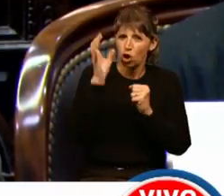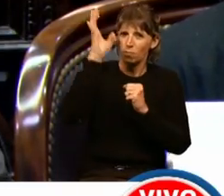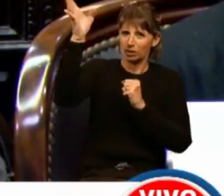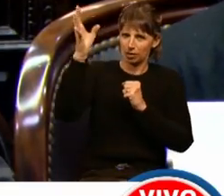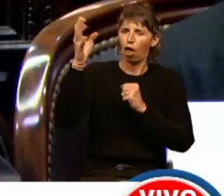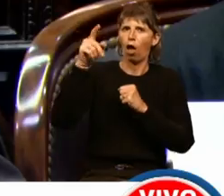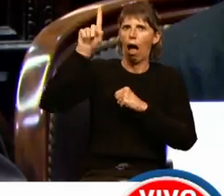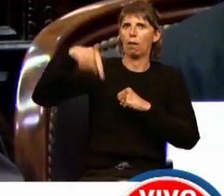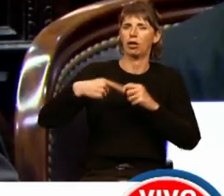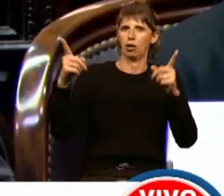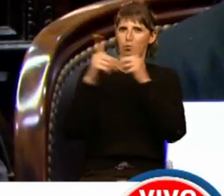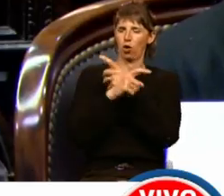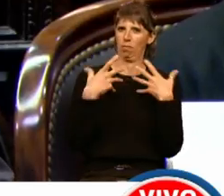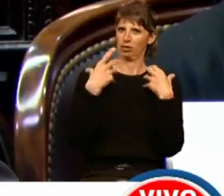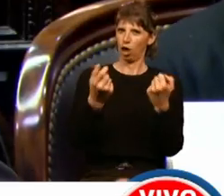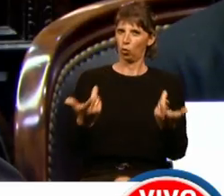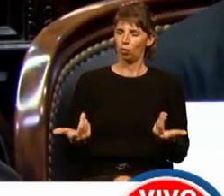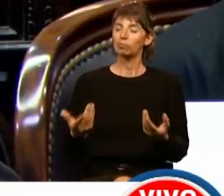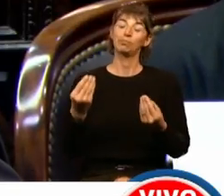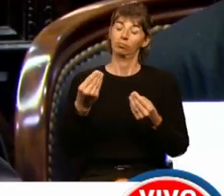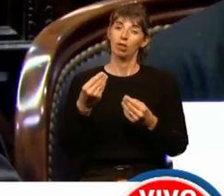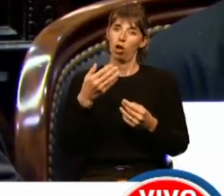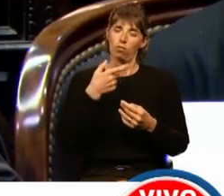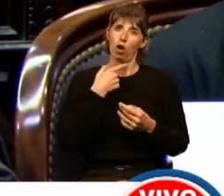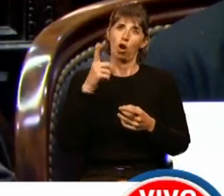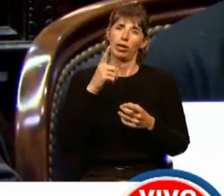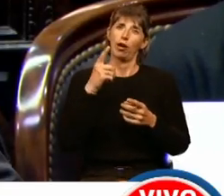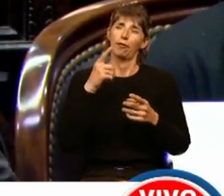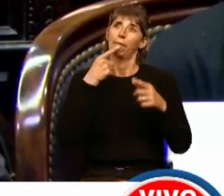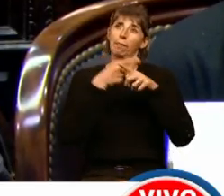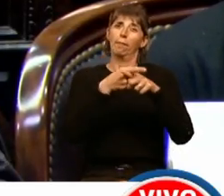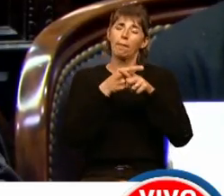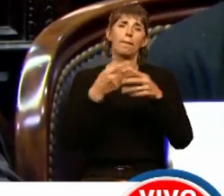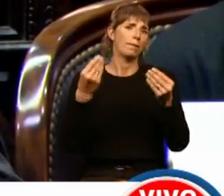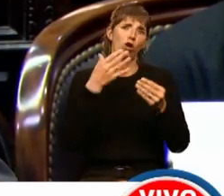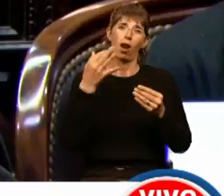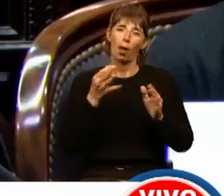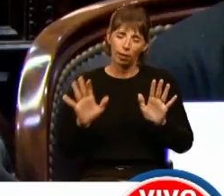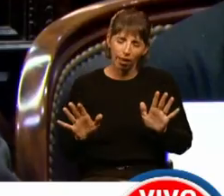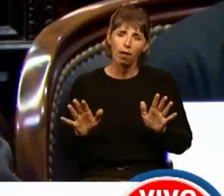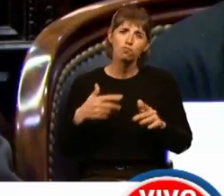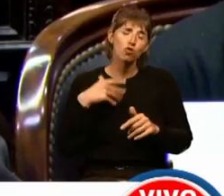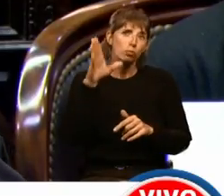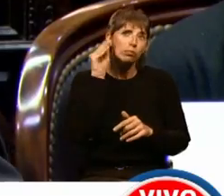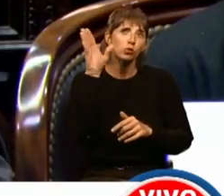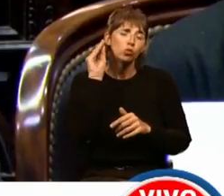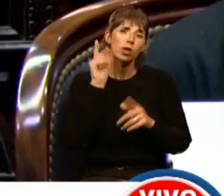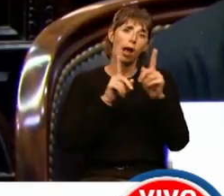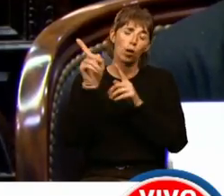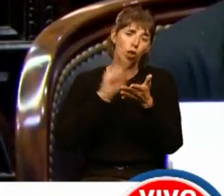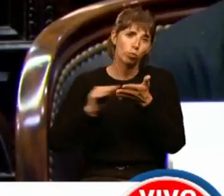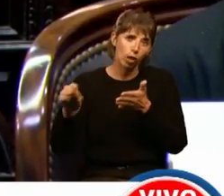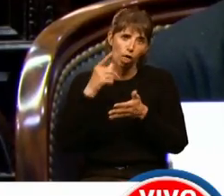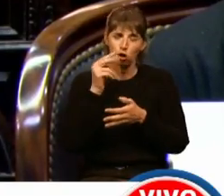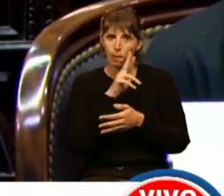pero yo no quería meterme mucho en esta discusión pero la verdad que no puedo dejar de mencionarlo después haber escuchado algún que otro diputado